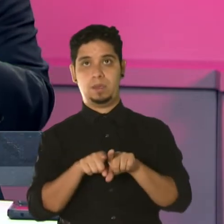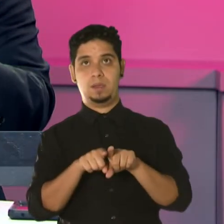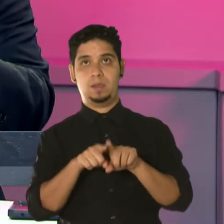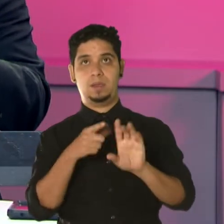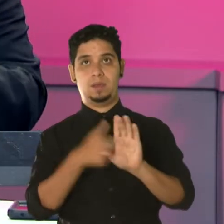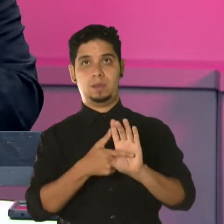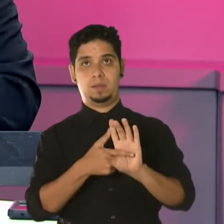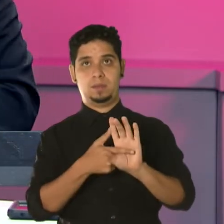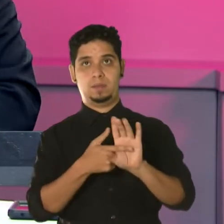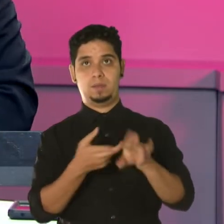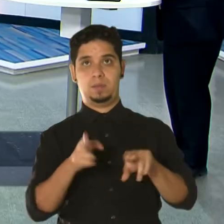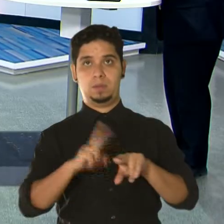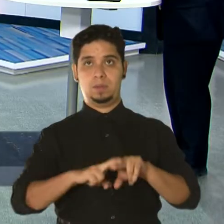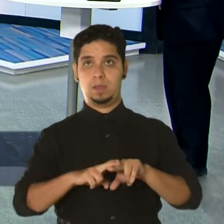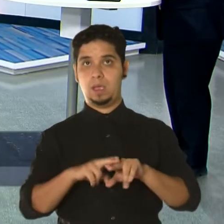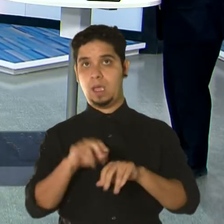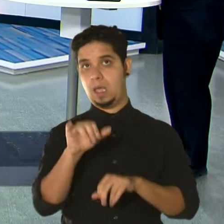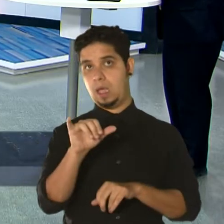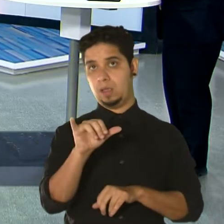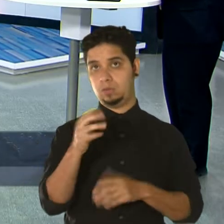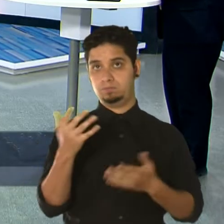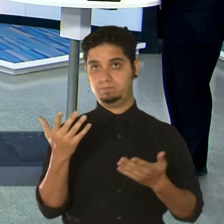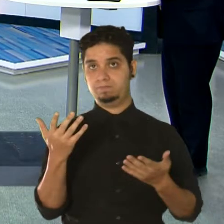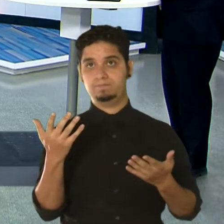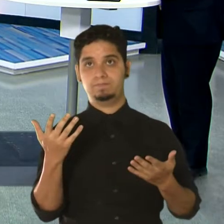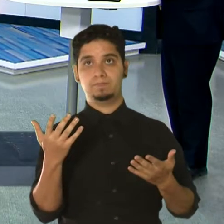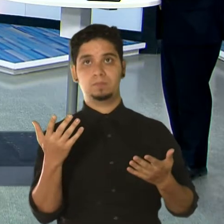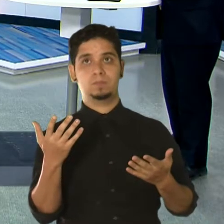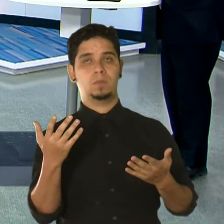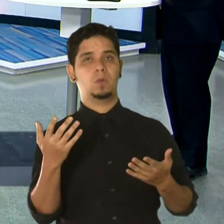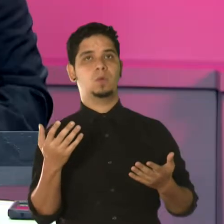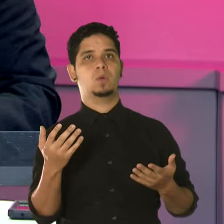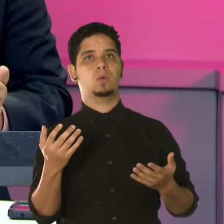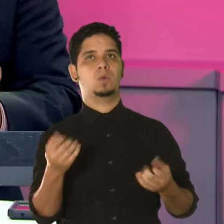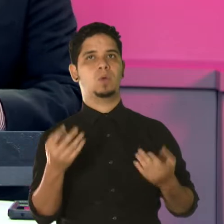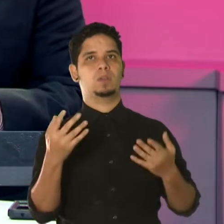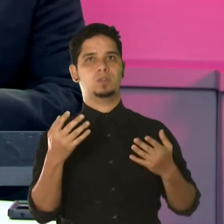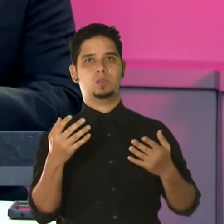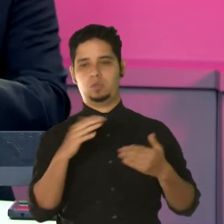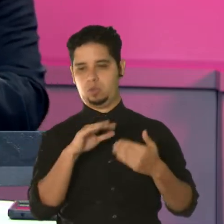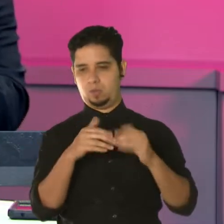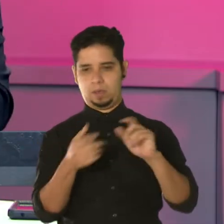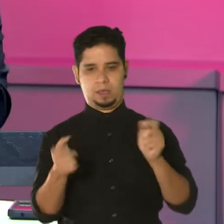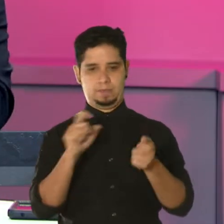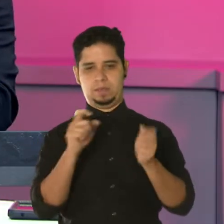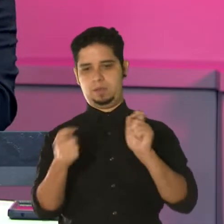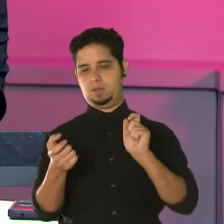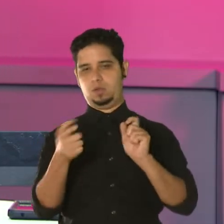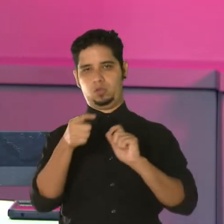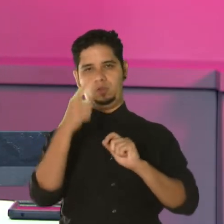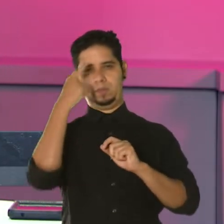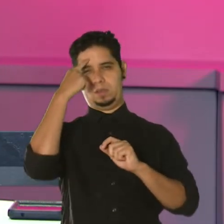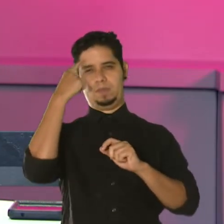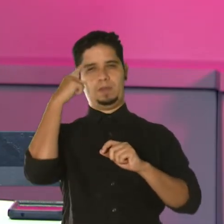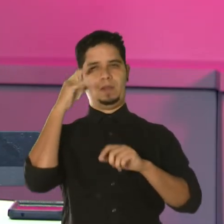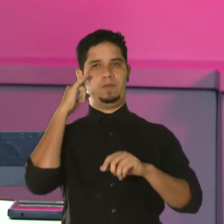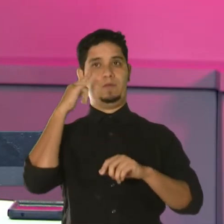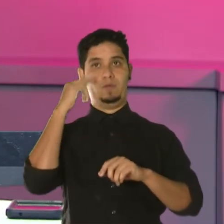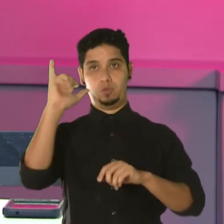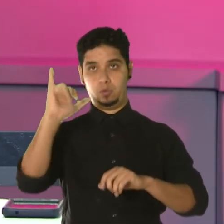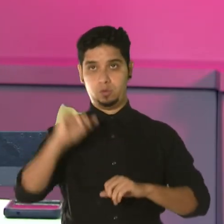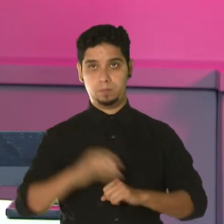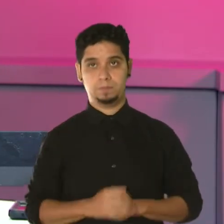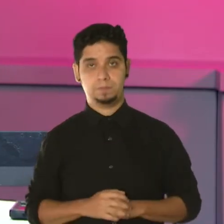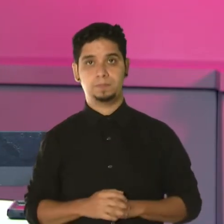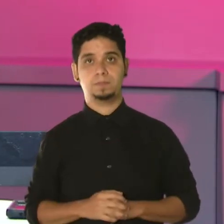eso es ese tema. Definitivamente. Y eso que... ¿Cuánto eso va a cambiar ahora? Bueno, lo que usted proyecta para el volviendo a los números, para